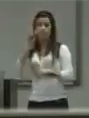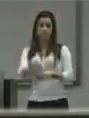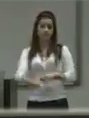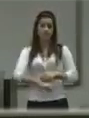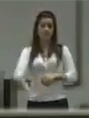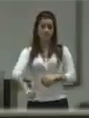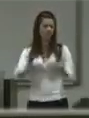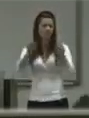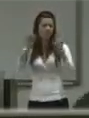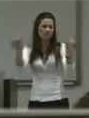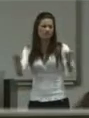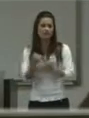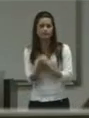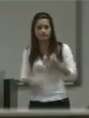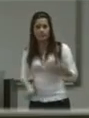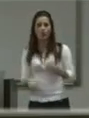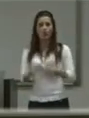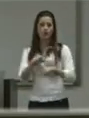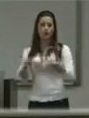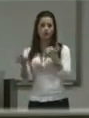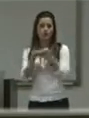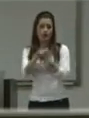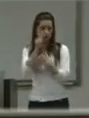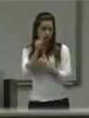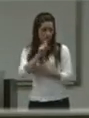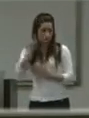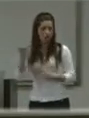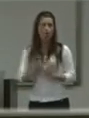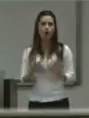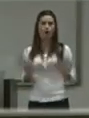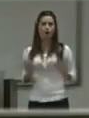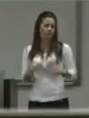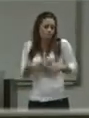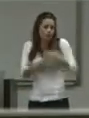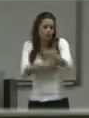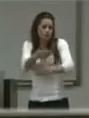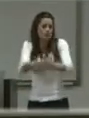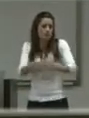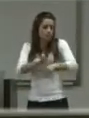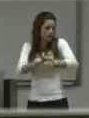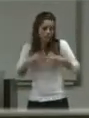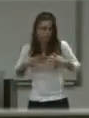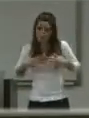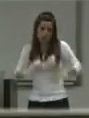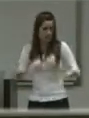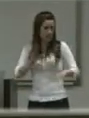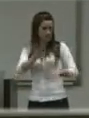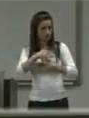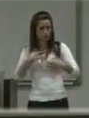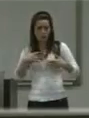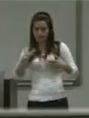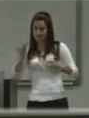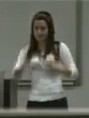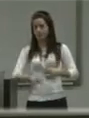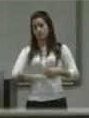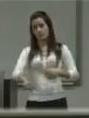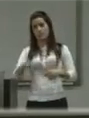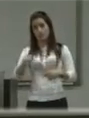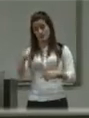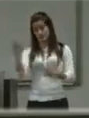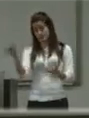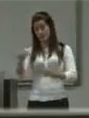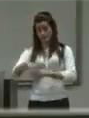al aborto frente a la esterilización Frente a cualquier procedimiento de salud Sí o sea en